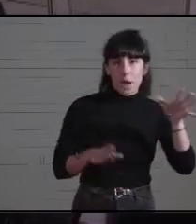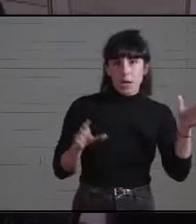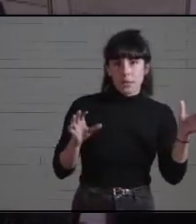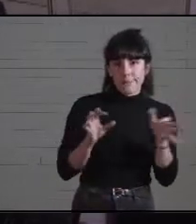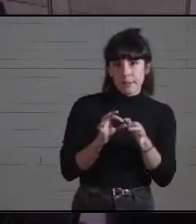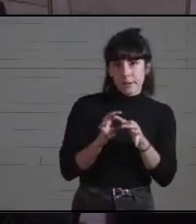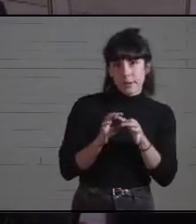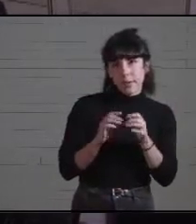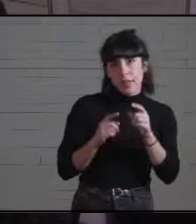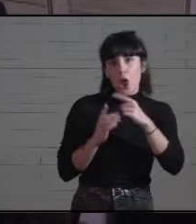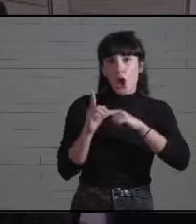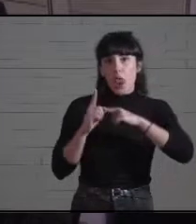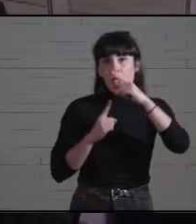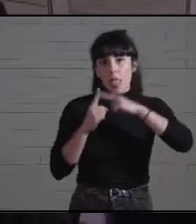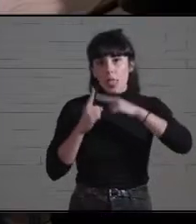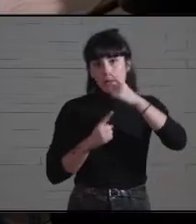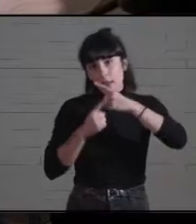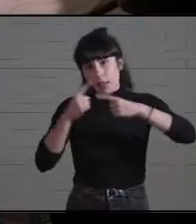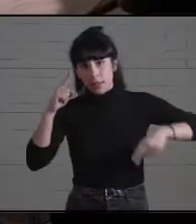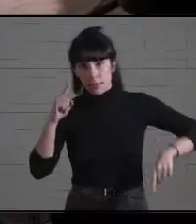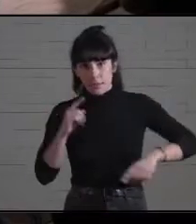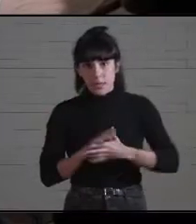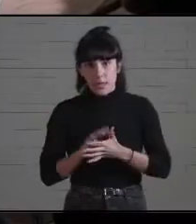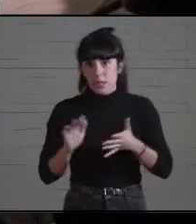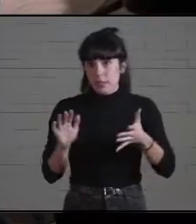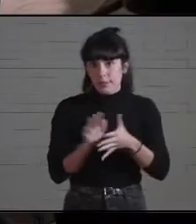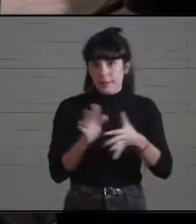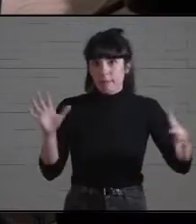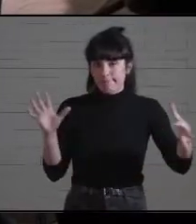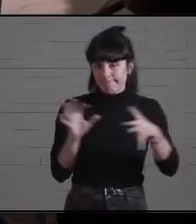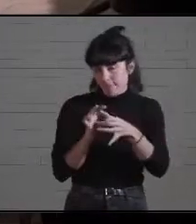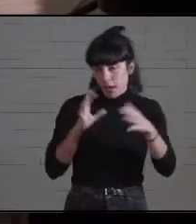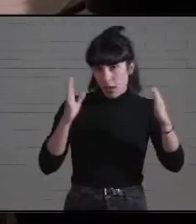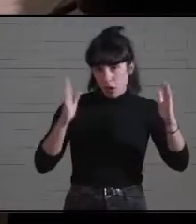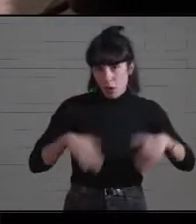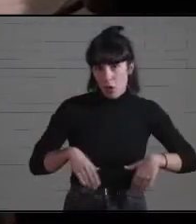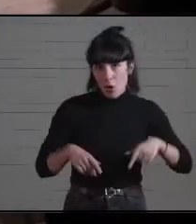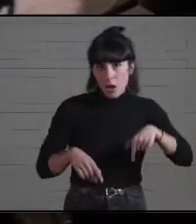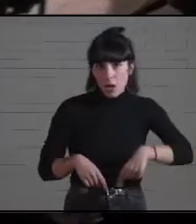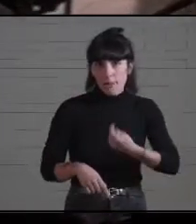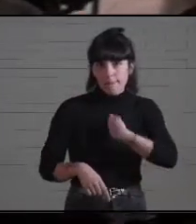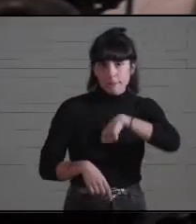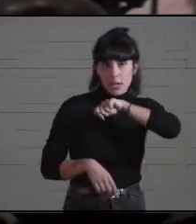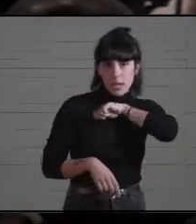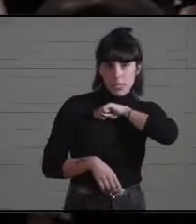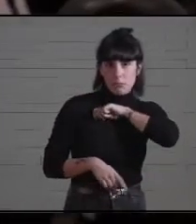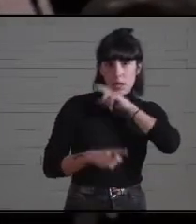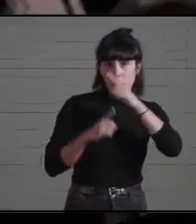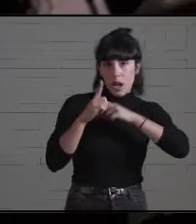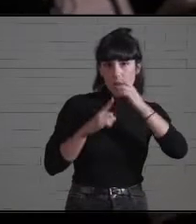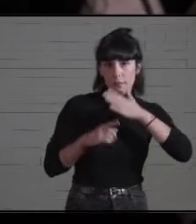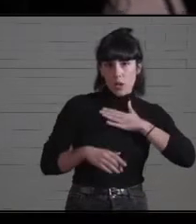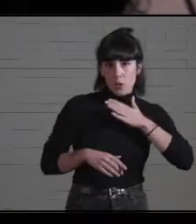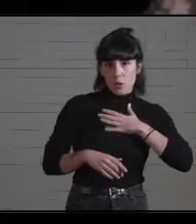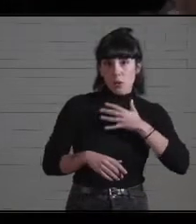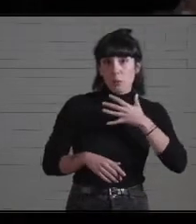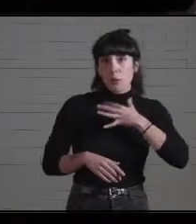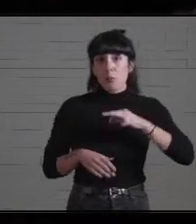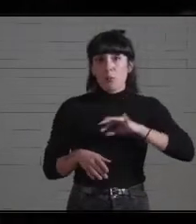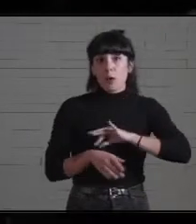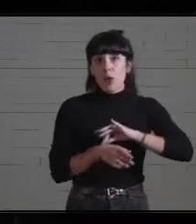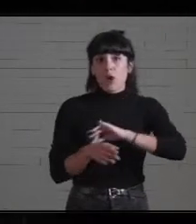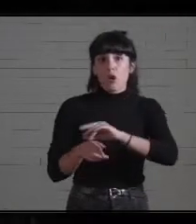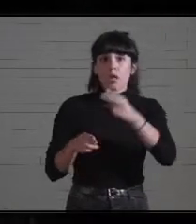aquí, Dinamarca y Suecia, que no tiene nada que ver con nuestro nivel, ¿no? Pero un poco quizás por la orientación de